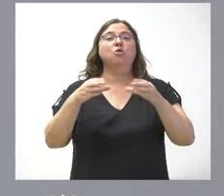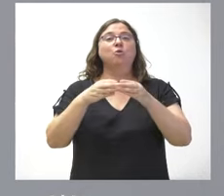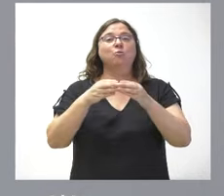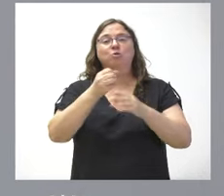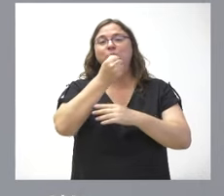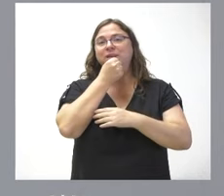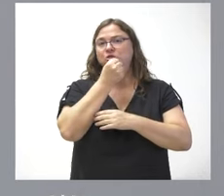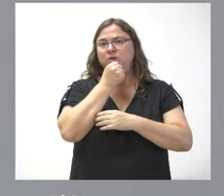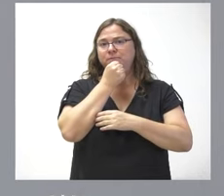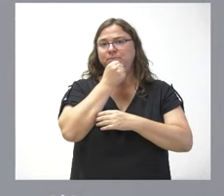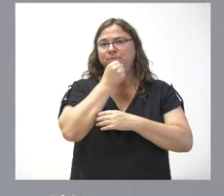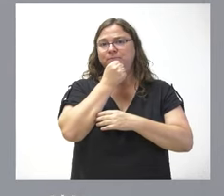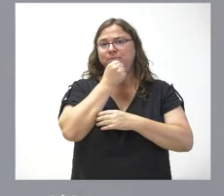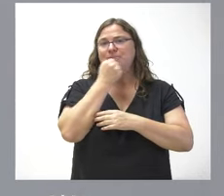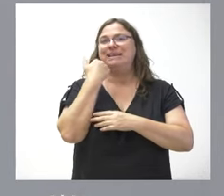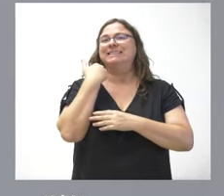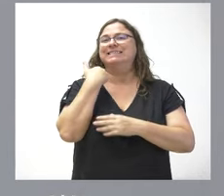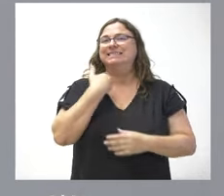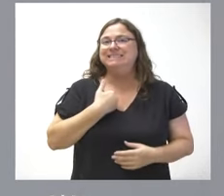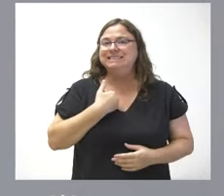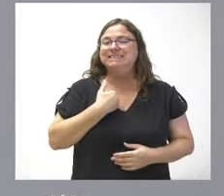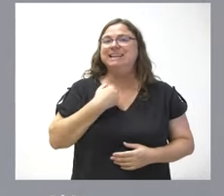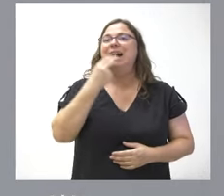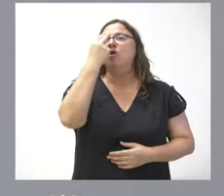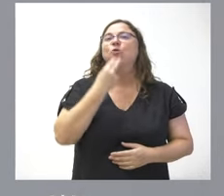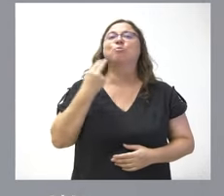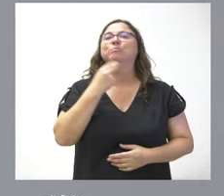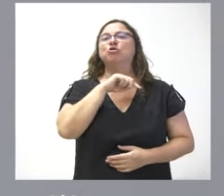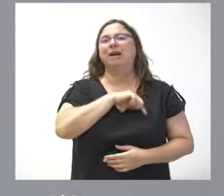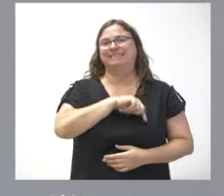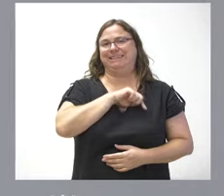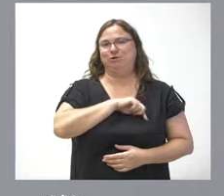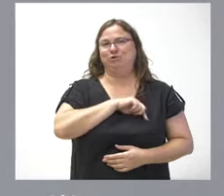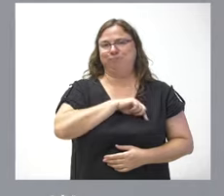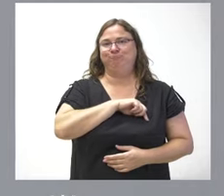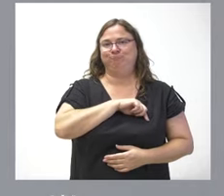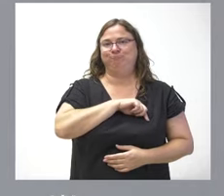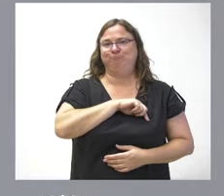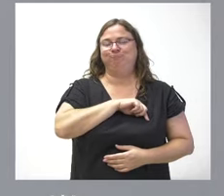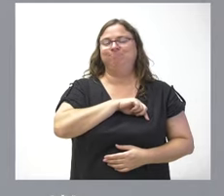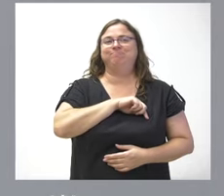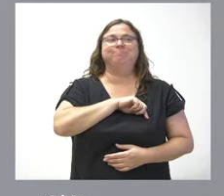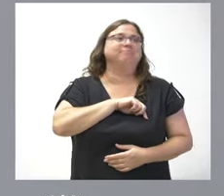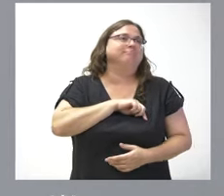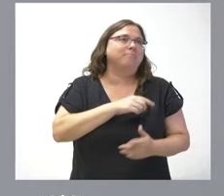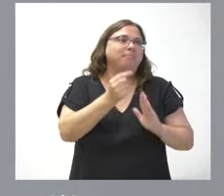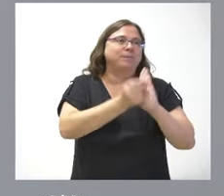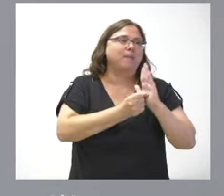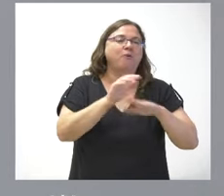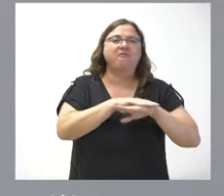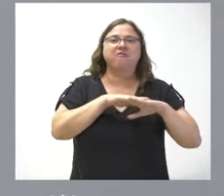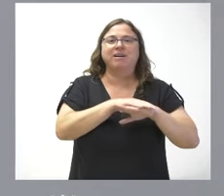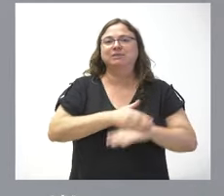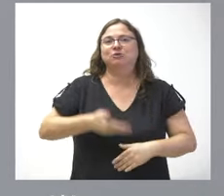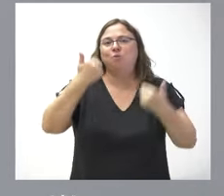socialista ve comprometido sus principios éticos que son los principios éticos fundamentales casi de cualquier